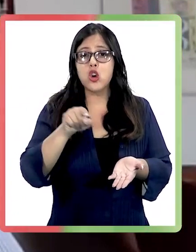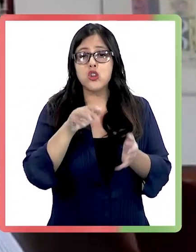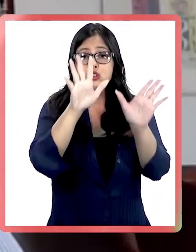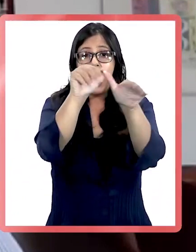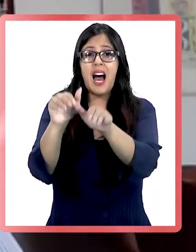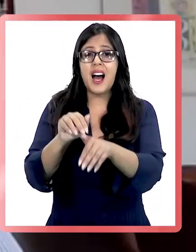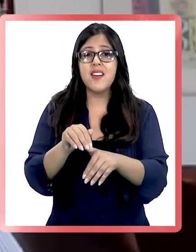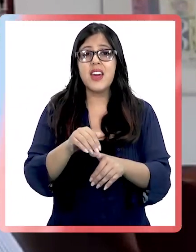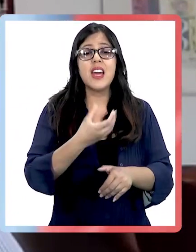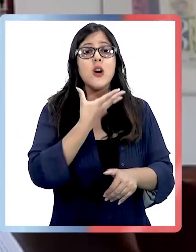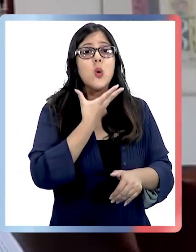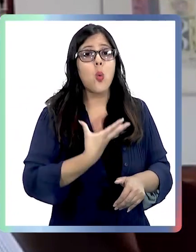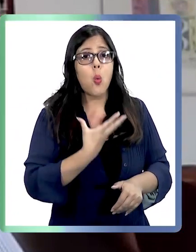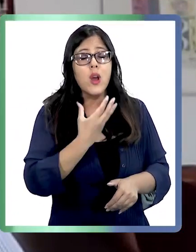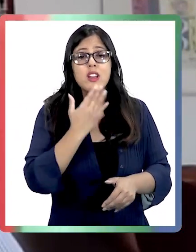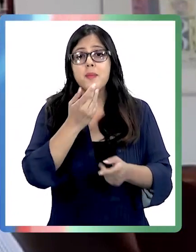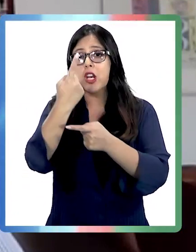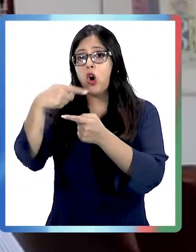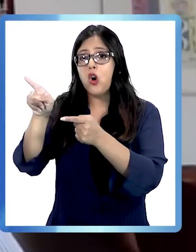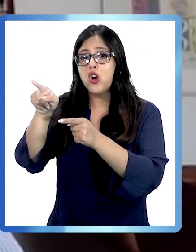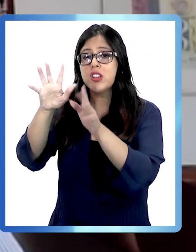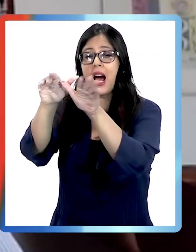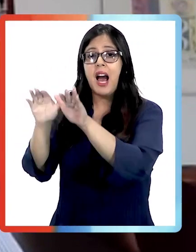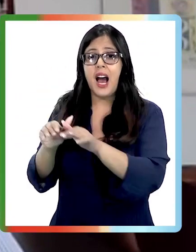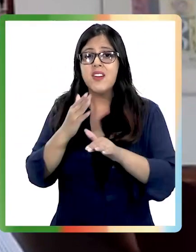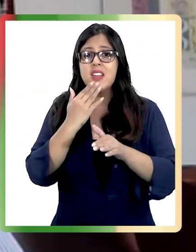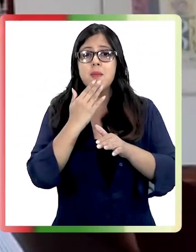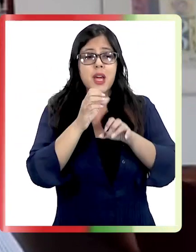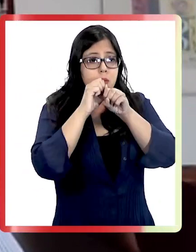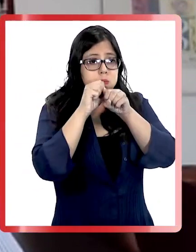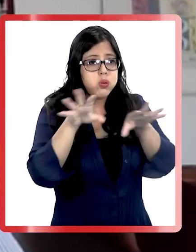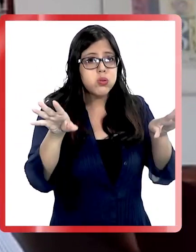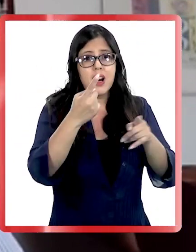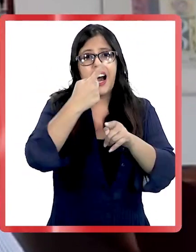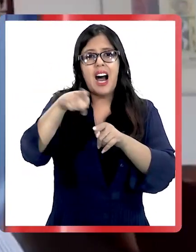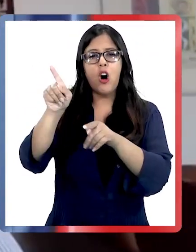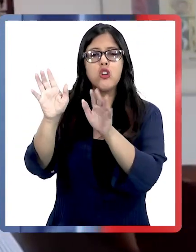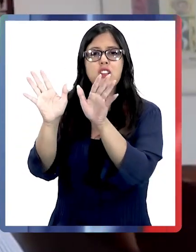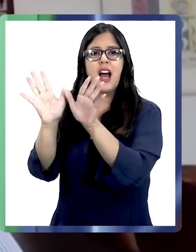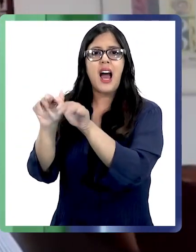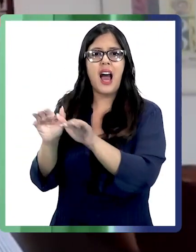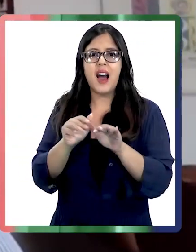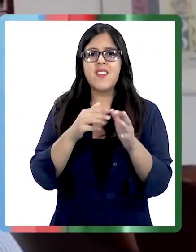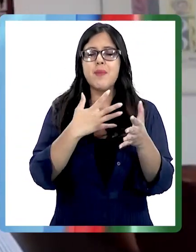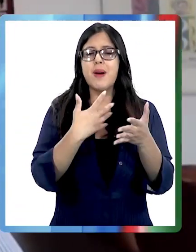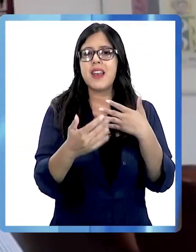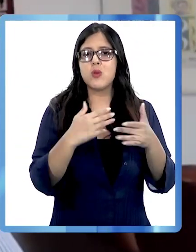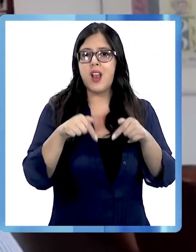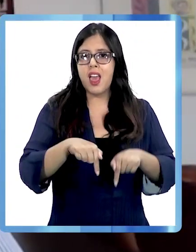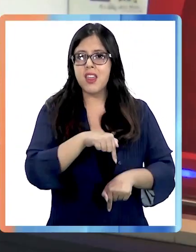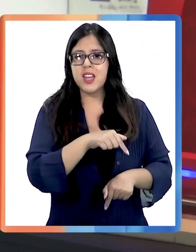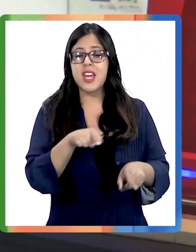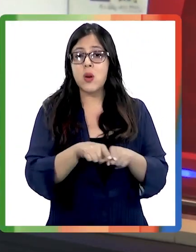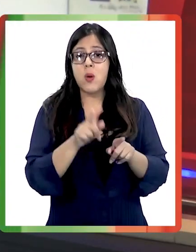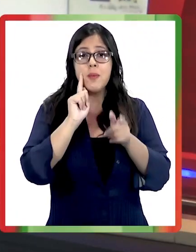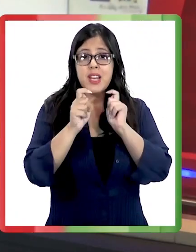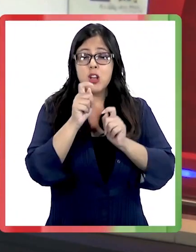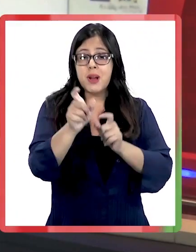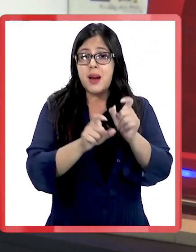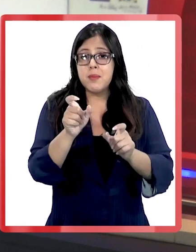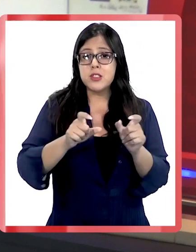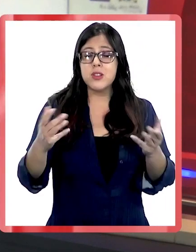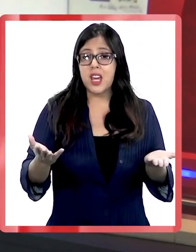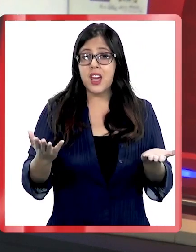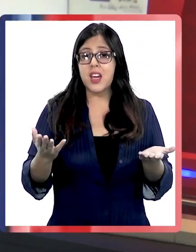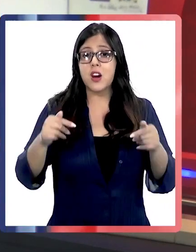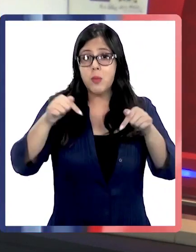marinas migratorias, pero también han contagiado algunas aves no migratorias. que son más naturales de acá. Y el riesgo para el ser